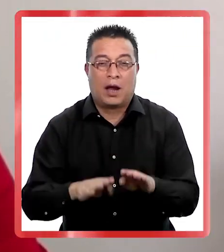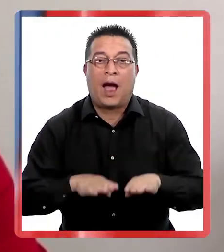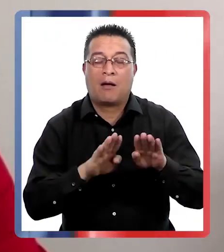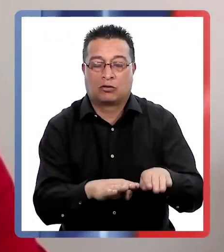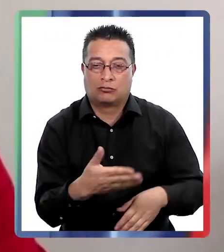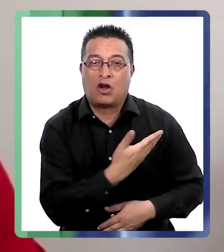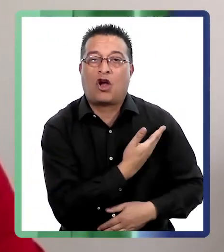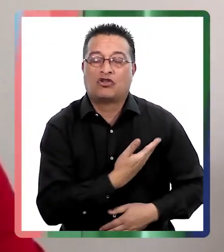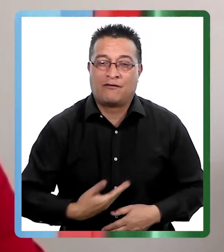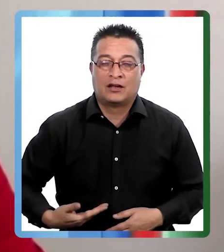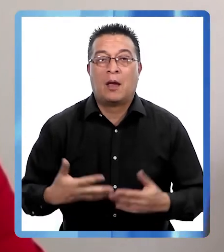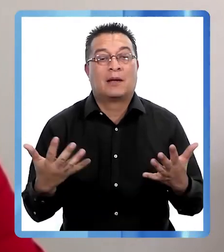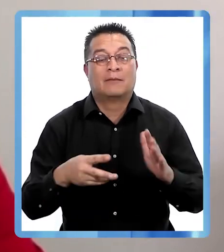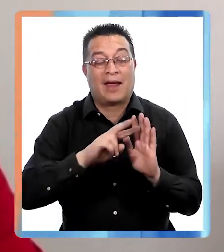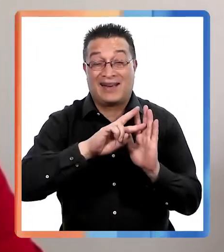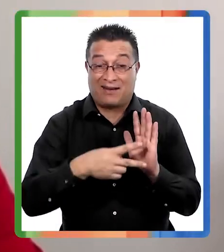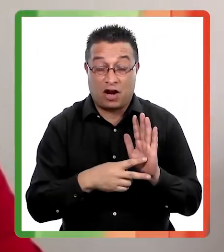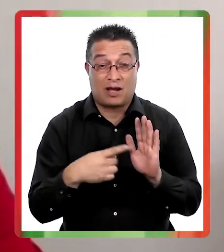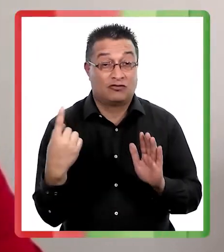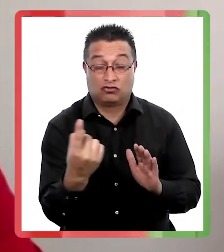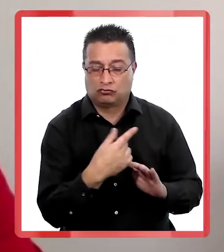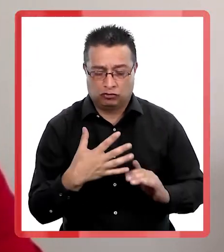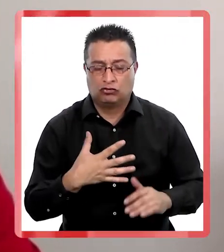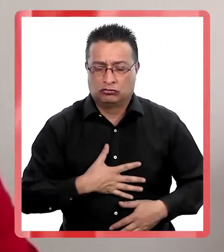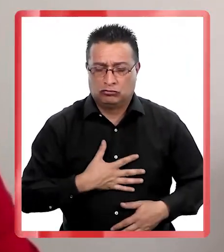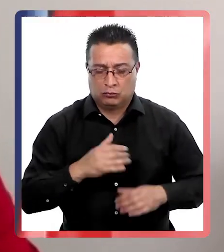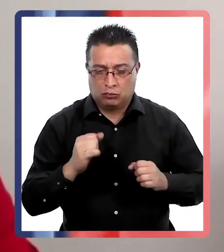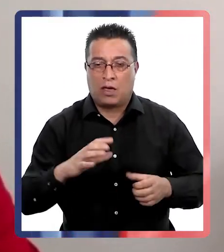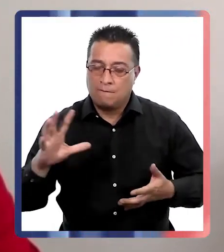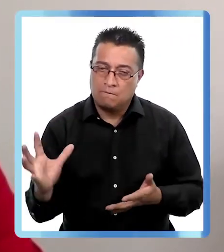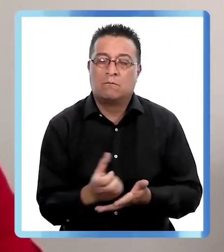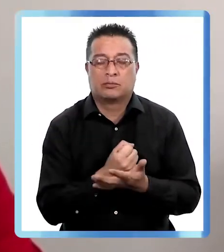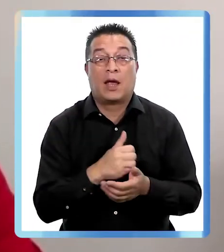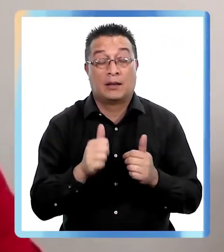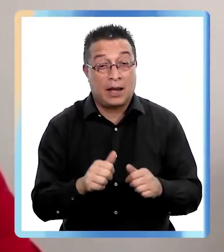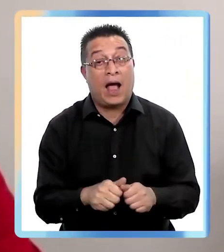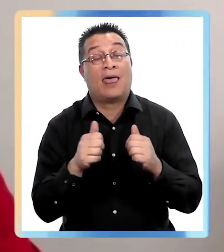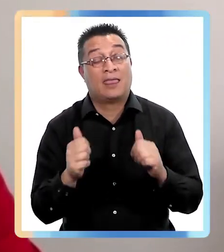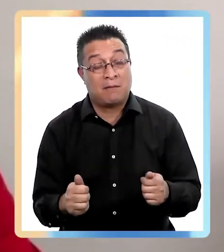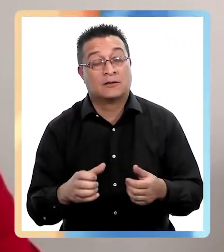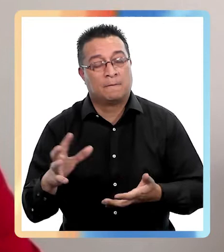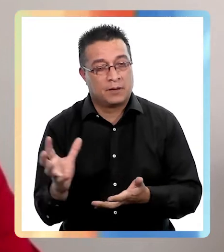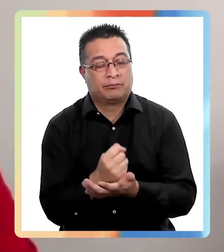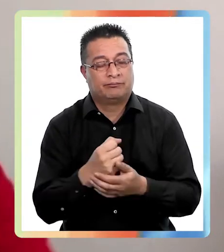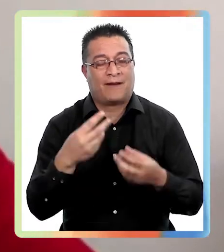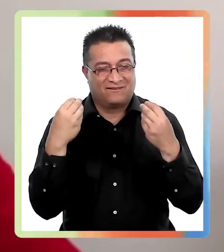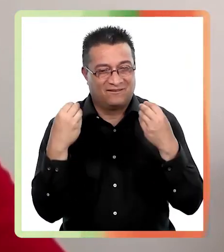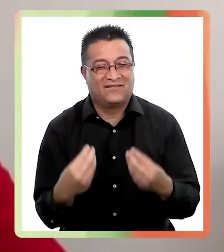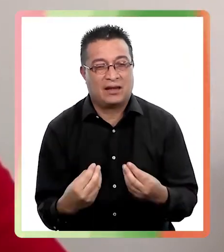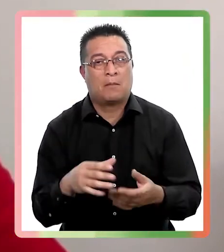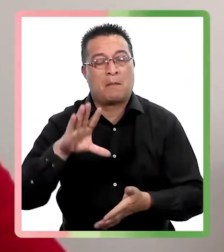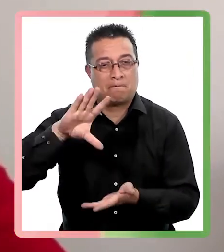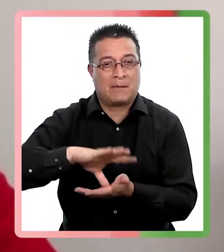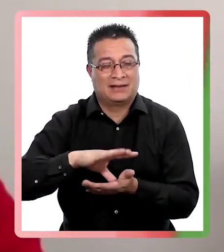apoyo desde el gobierno para que estas reformas que son tan sentidas y justas se logren implementar y además se implementen para que resulten bien